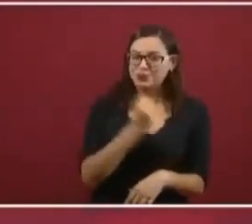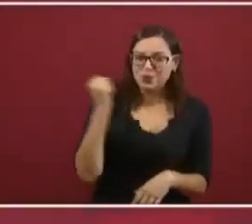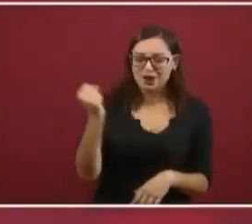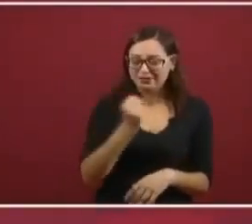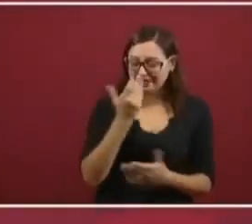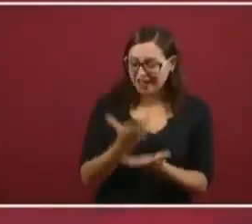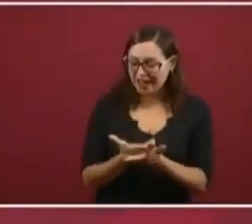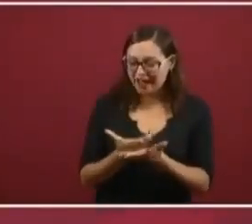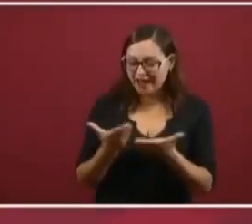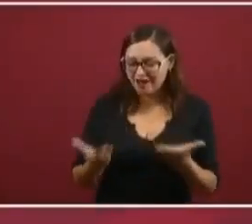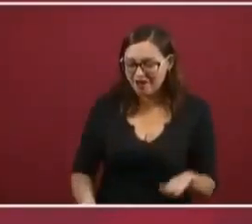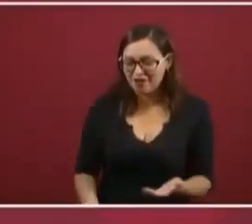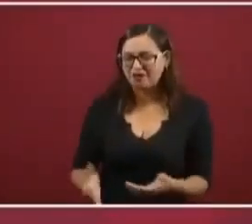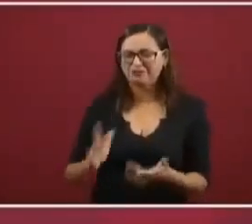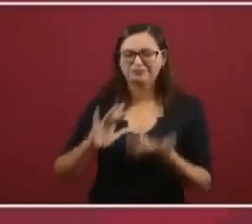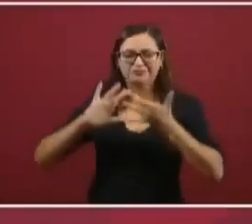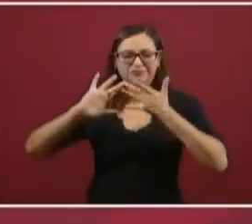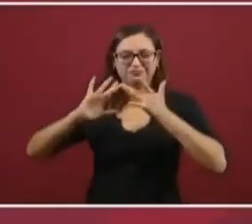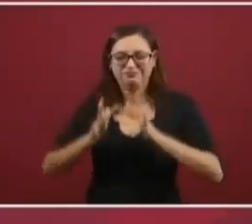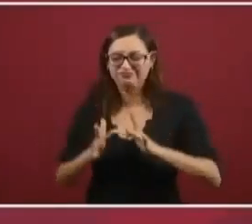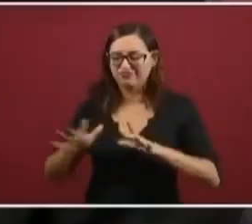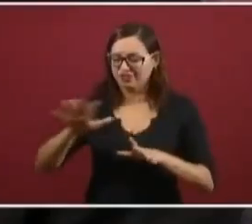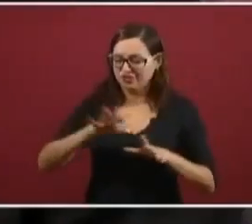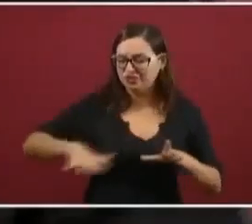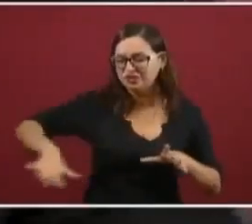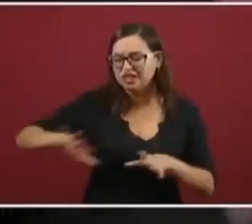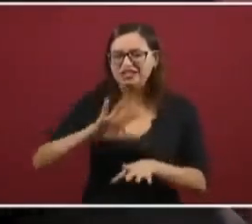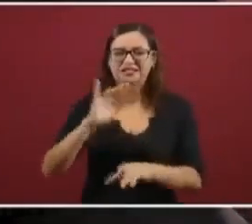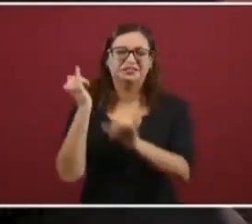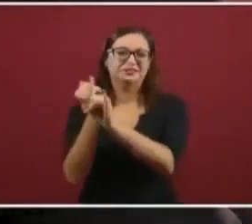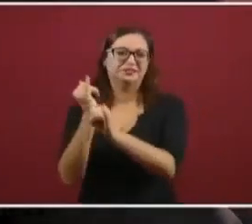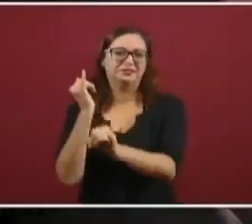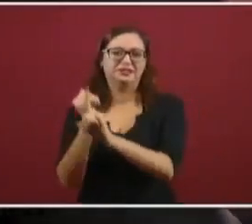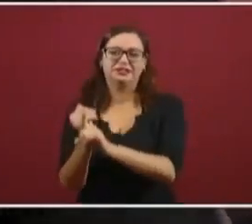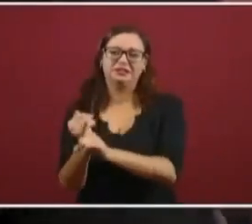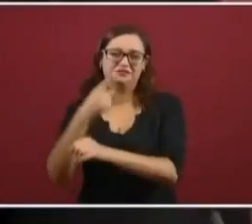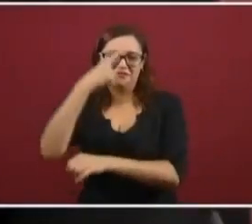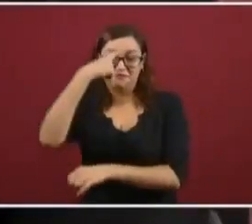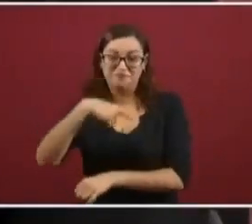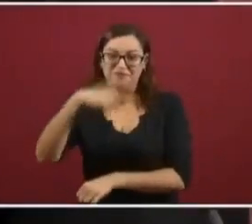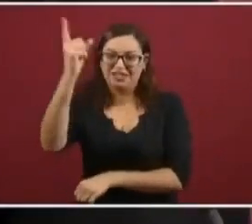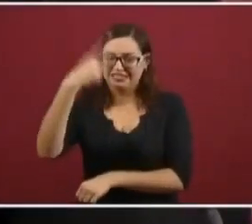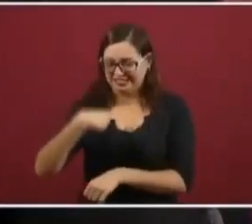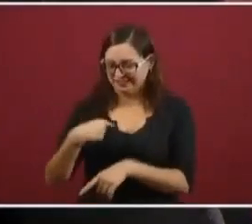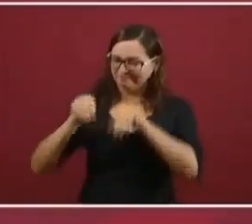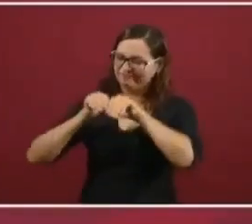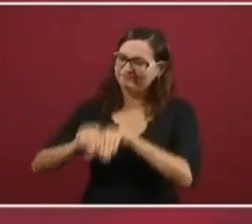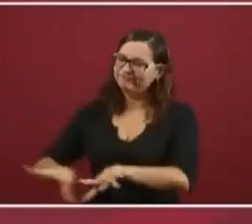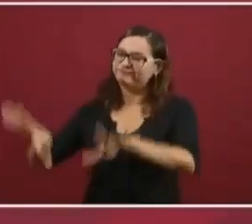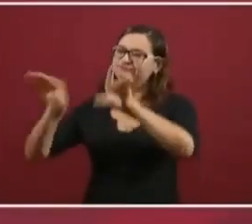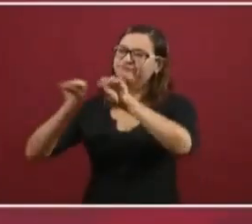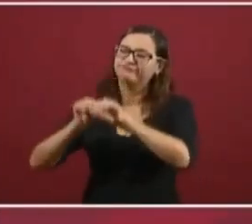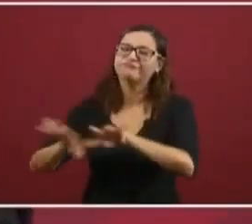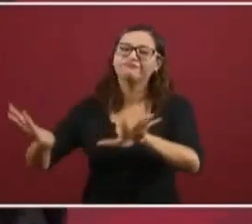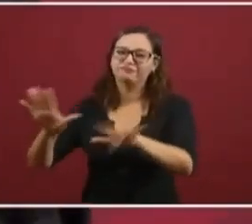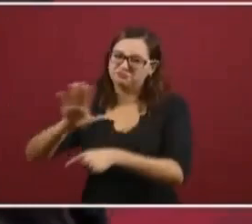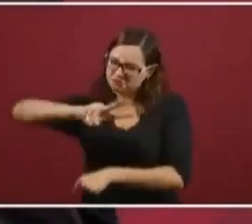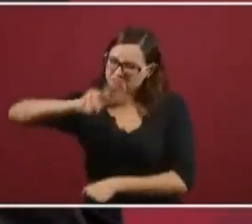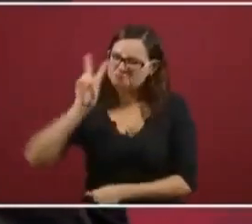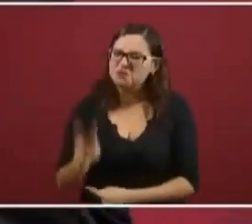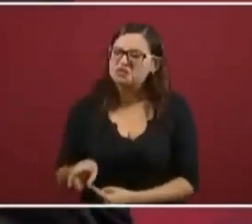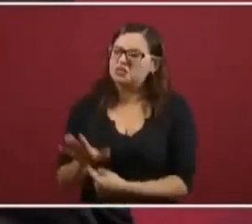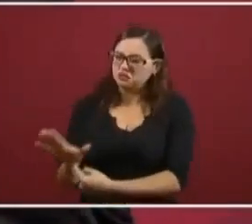la posibilidad de comunicarse de informar lo que está sucediendo que es lo que estoy